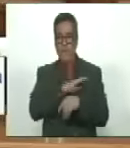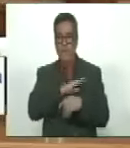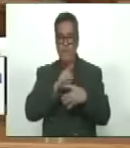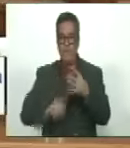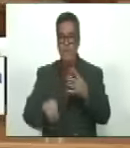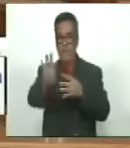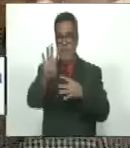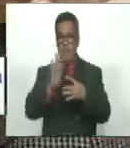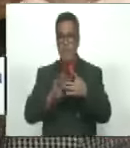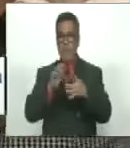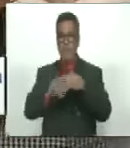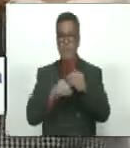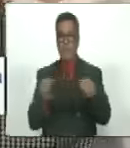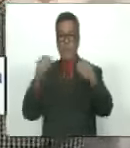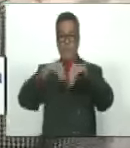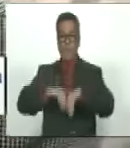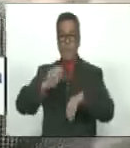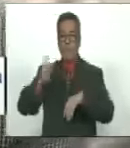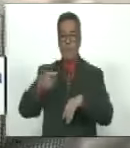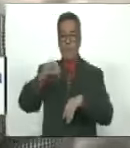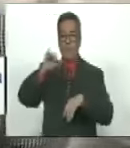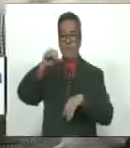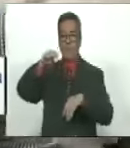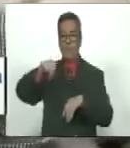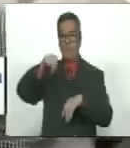Cuarto momento que lo marca el Acuerdo de Ginebra.